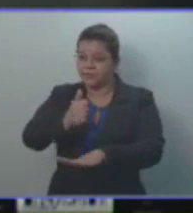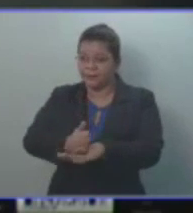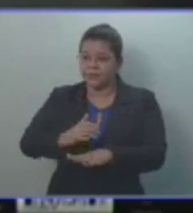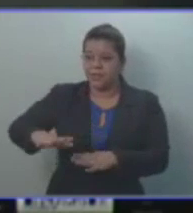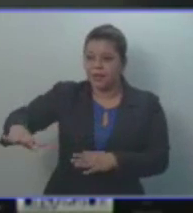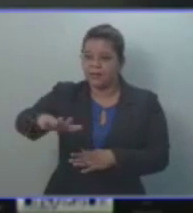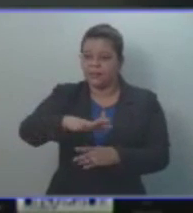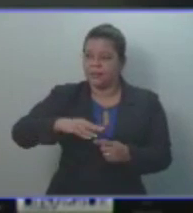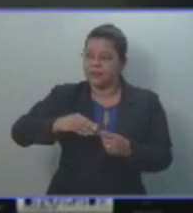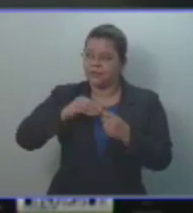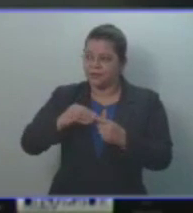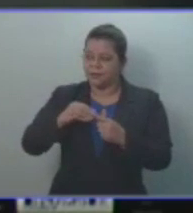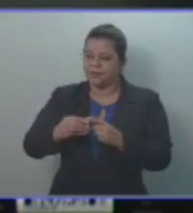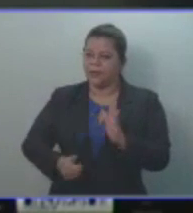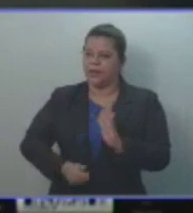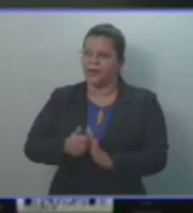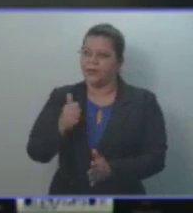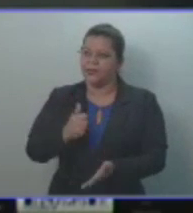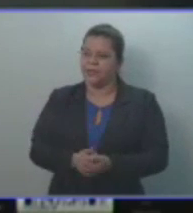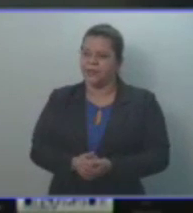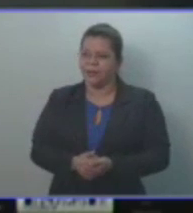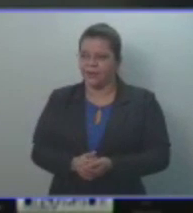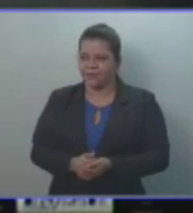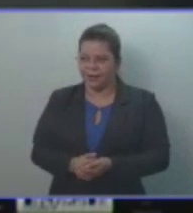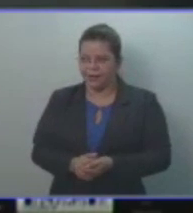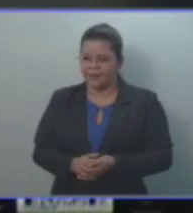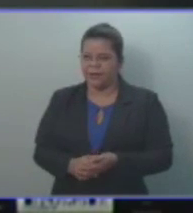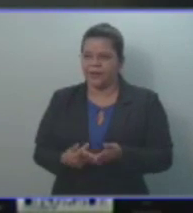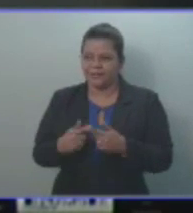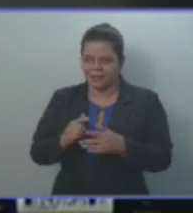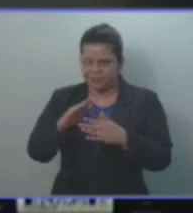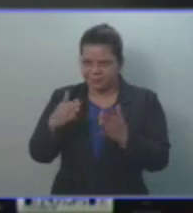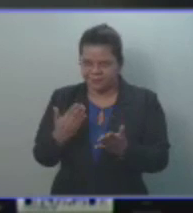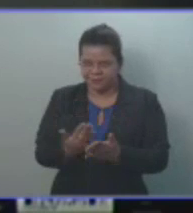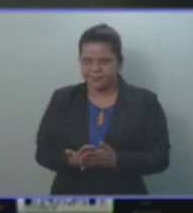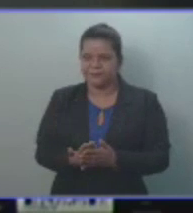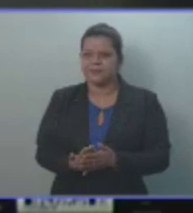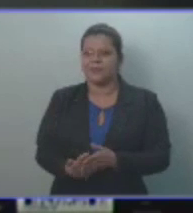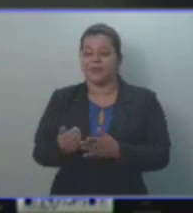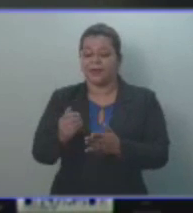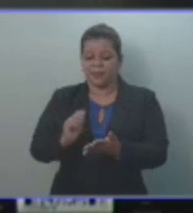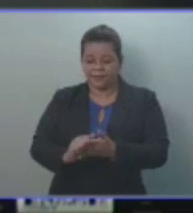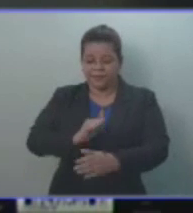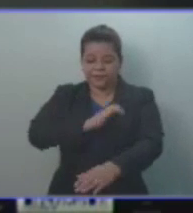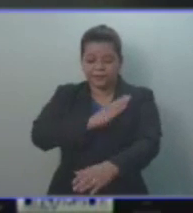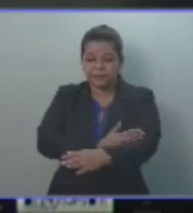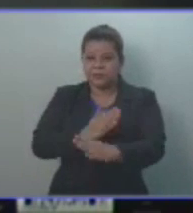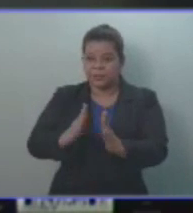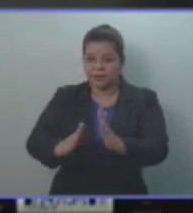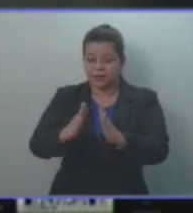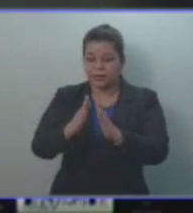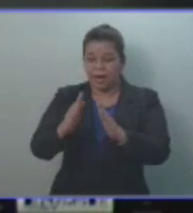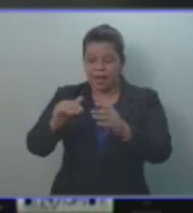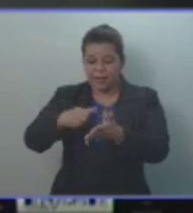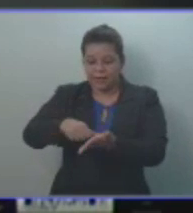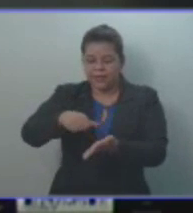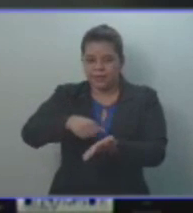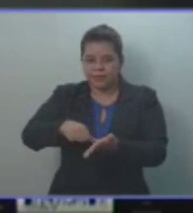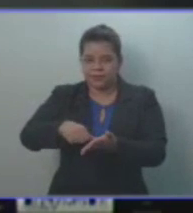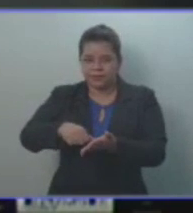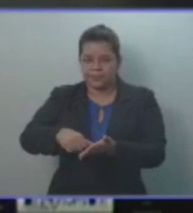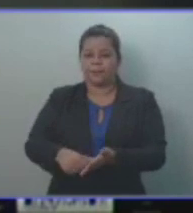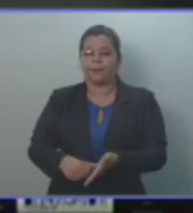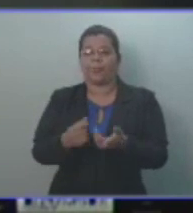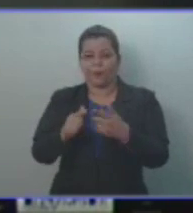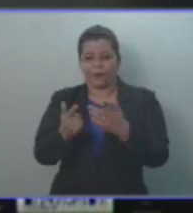zonas especiales de inversión y desarrollo fortalece a las alcaldías, respeta su autonomía y